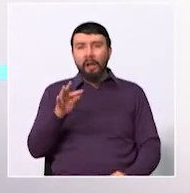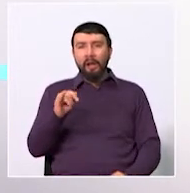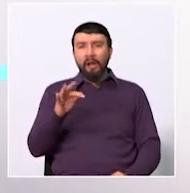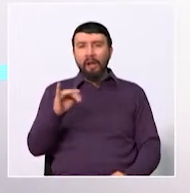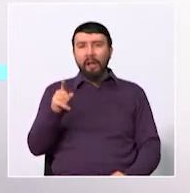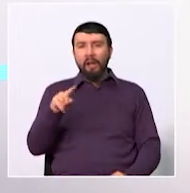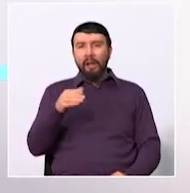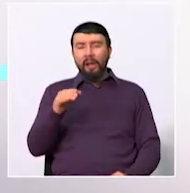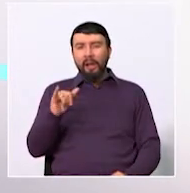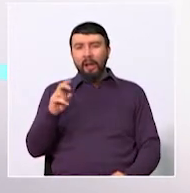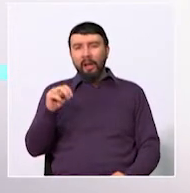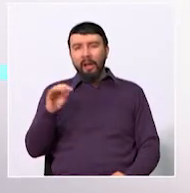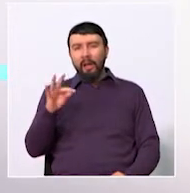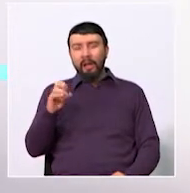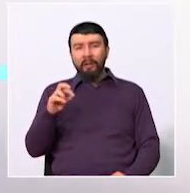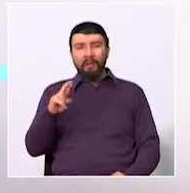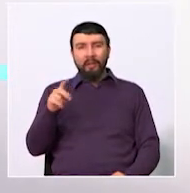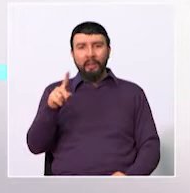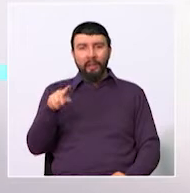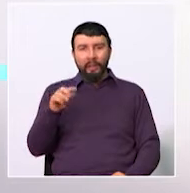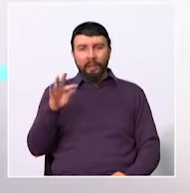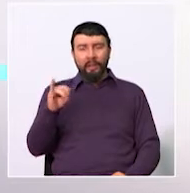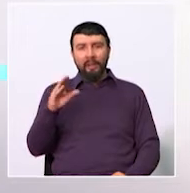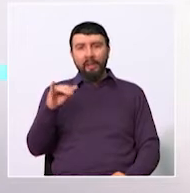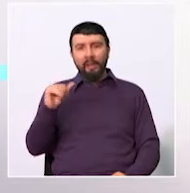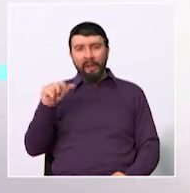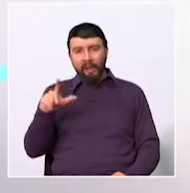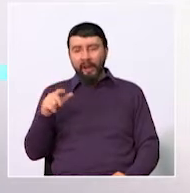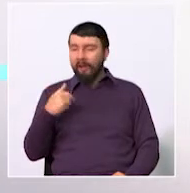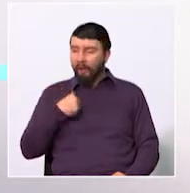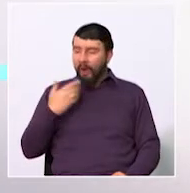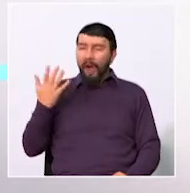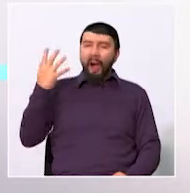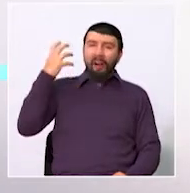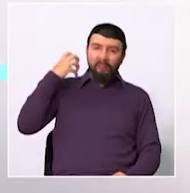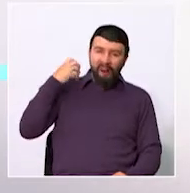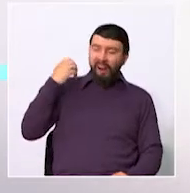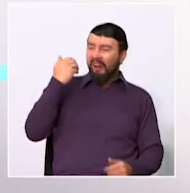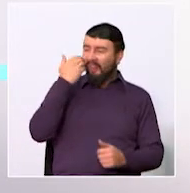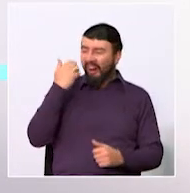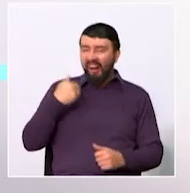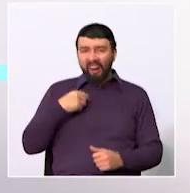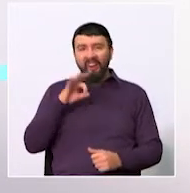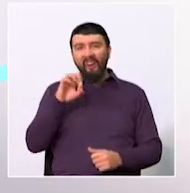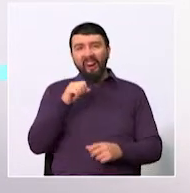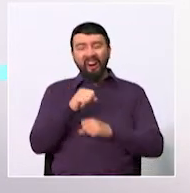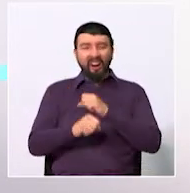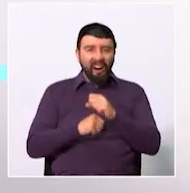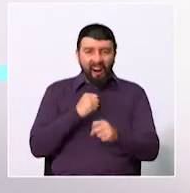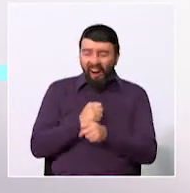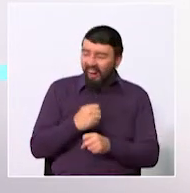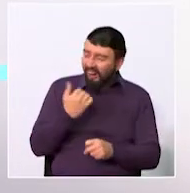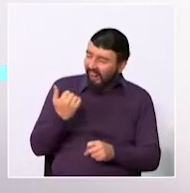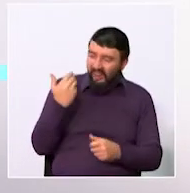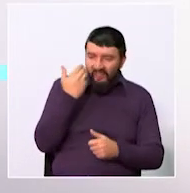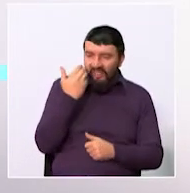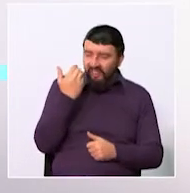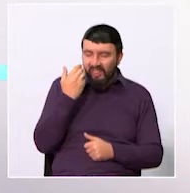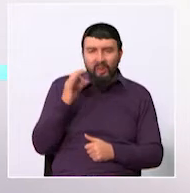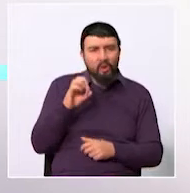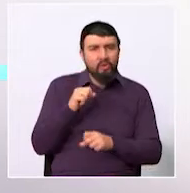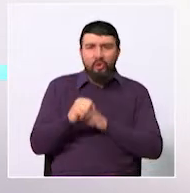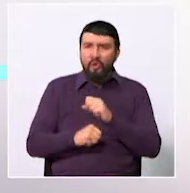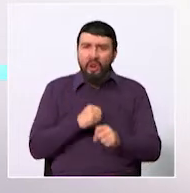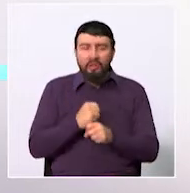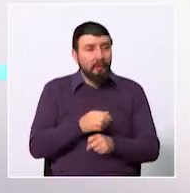bueno esto yo padecí a esto durante 8 años 8 años y sabes